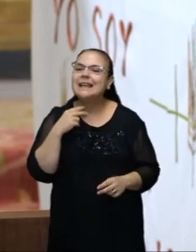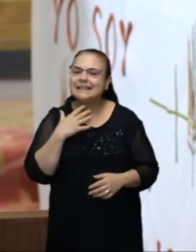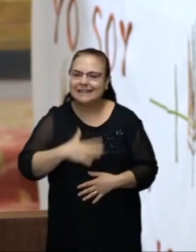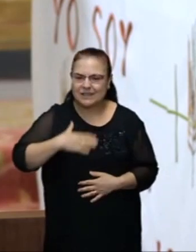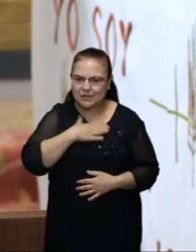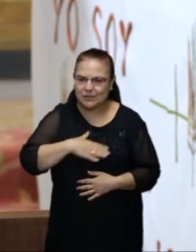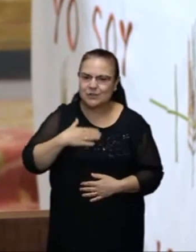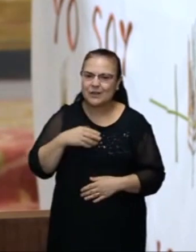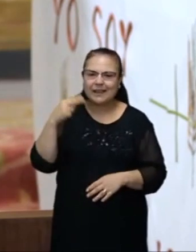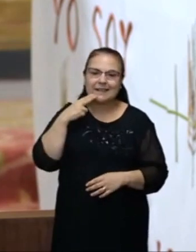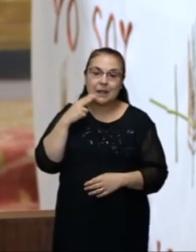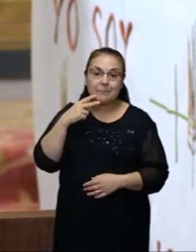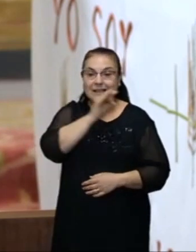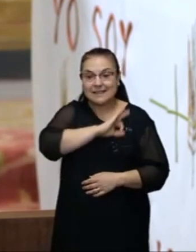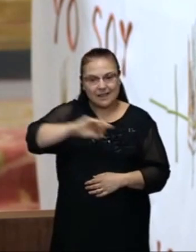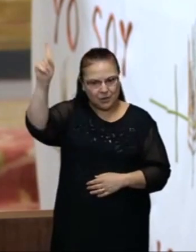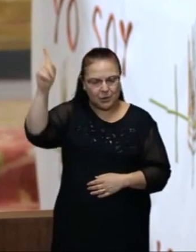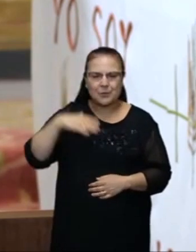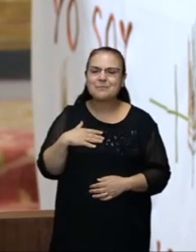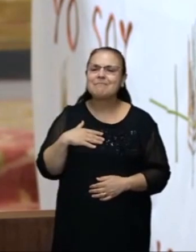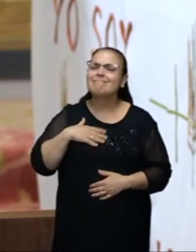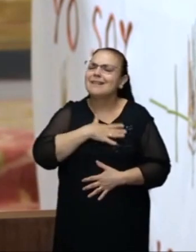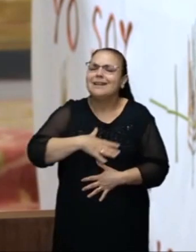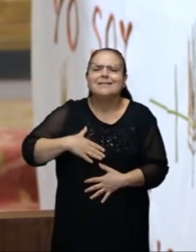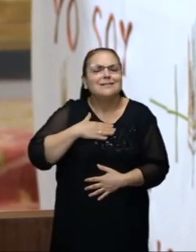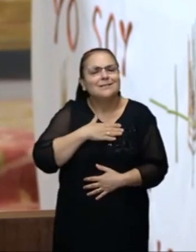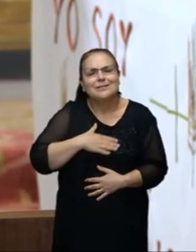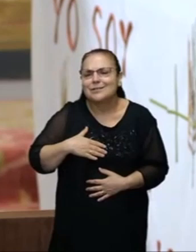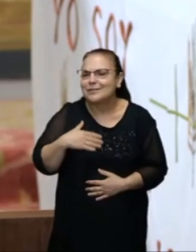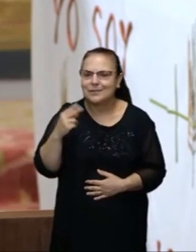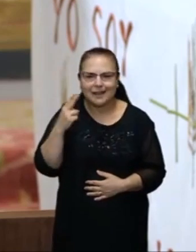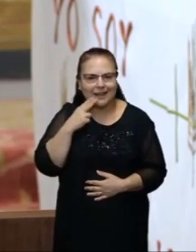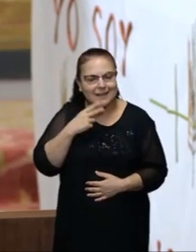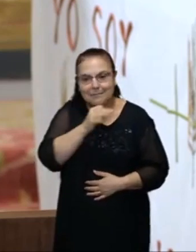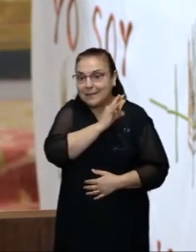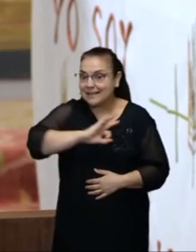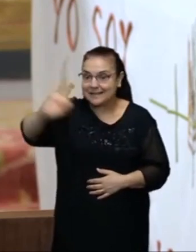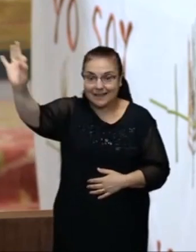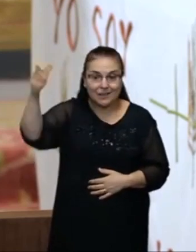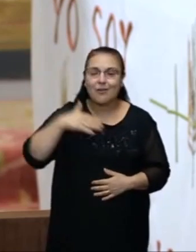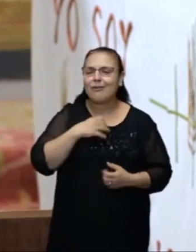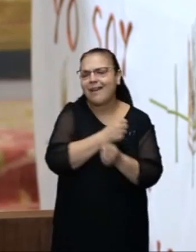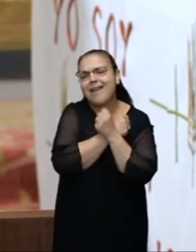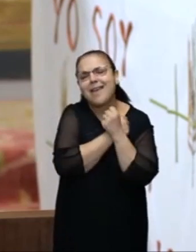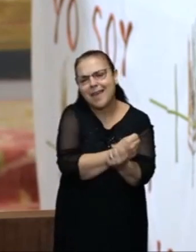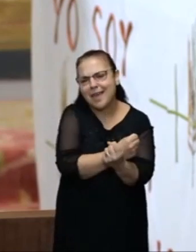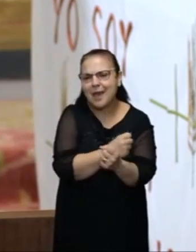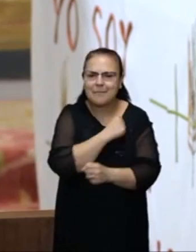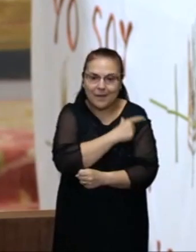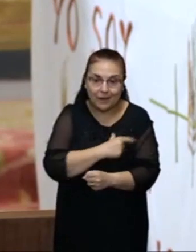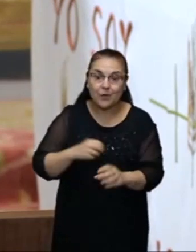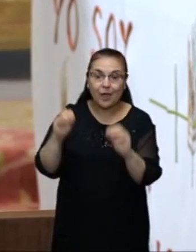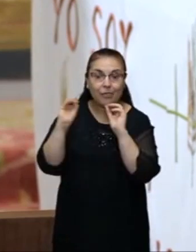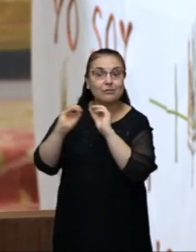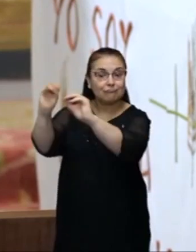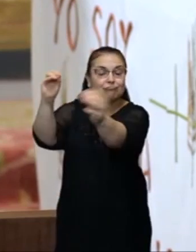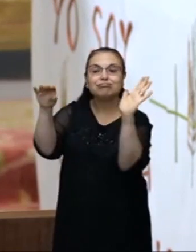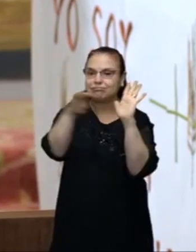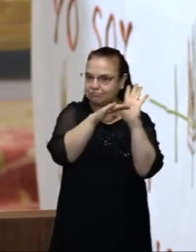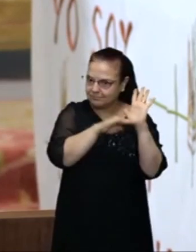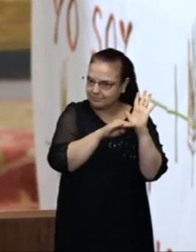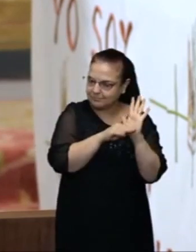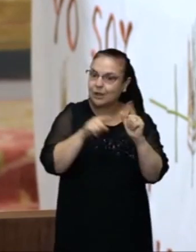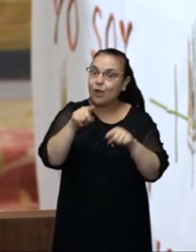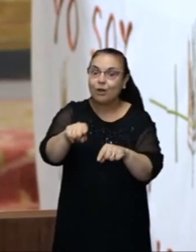que teme al Señor. Dichoso el que teme al Señor y ama de corazón sus mandatos. Su